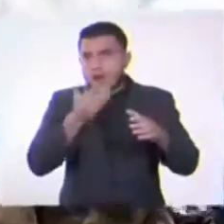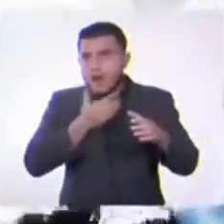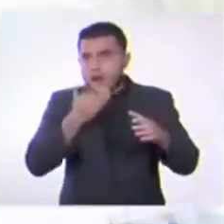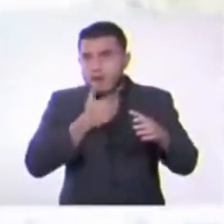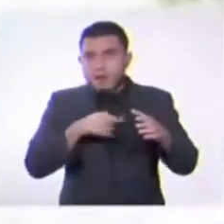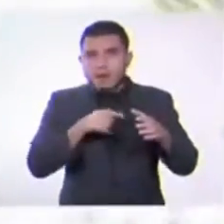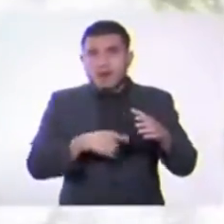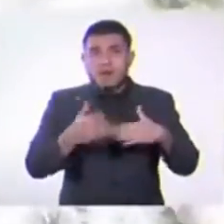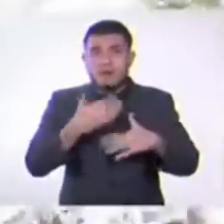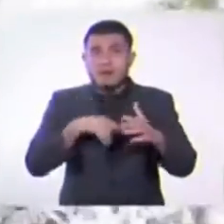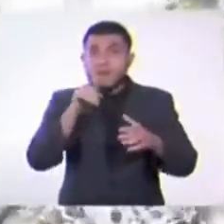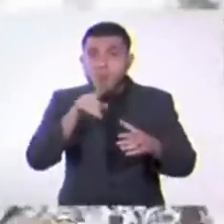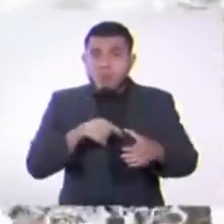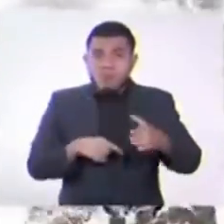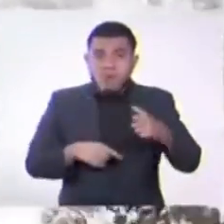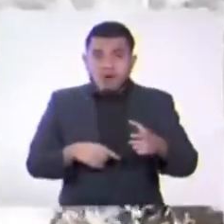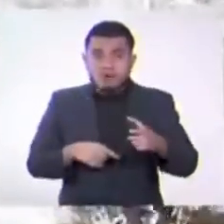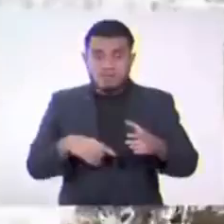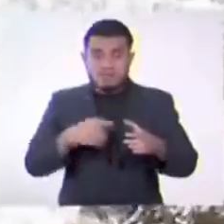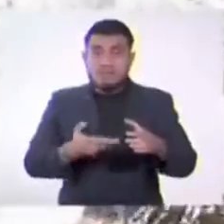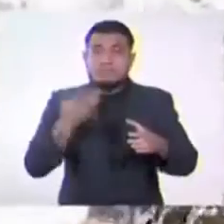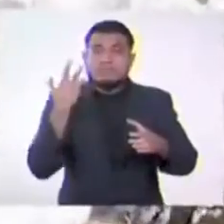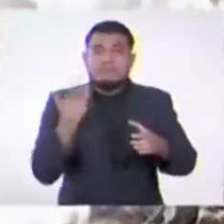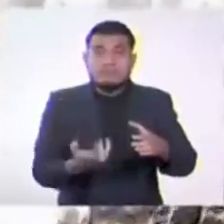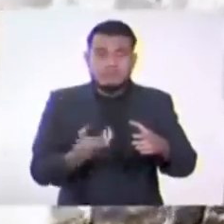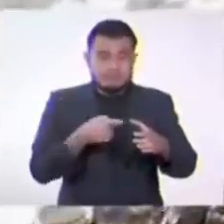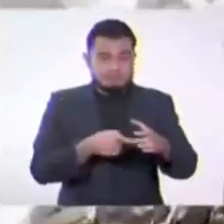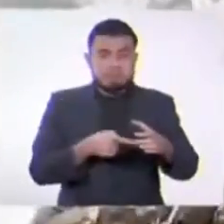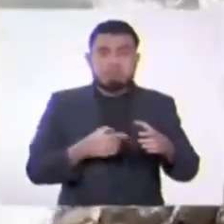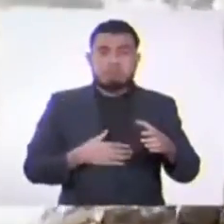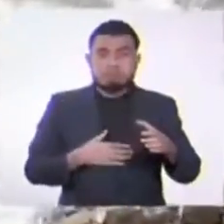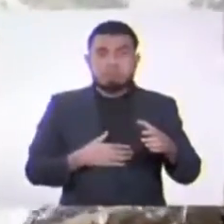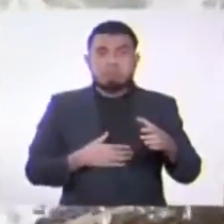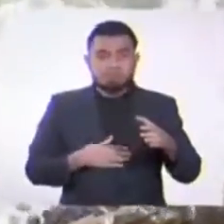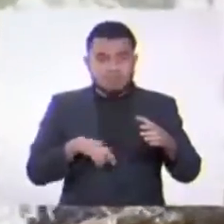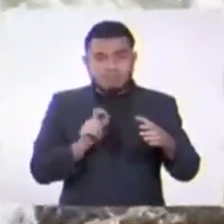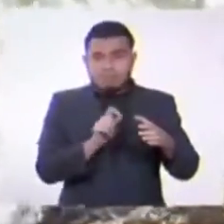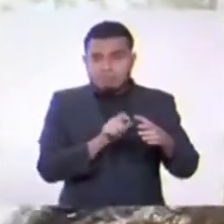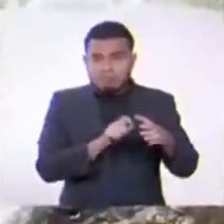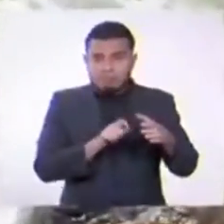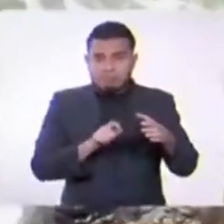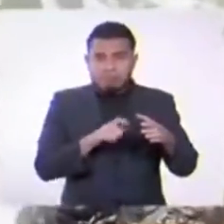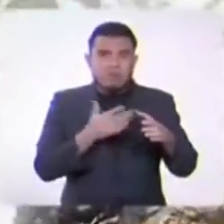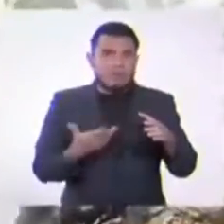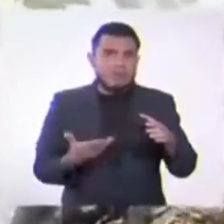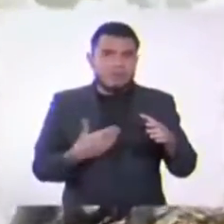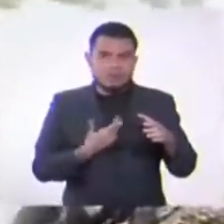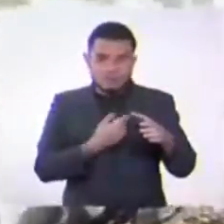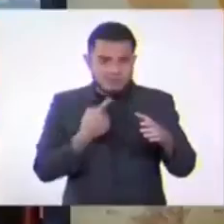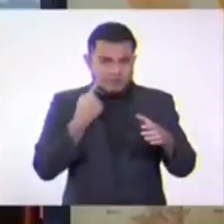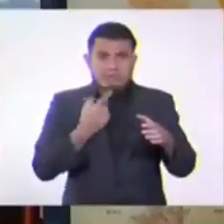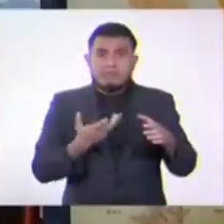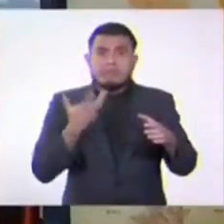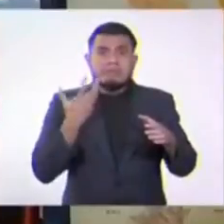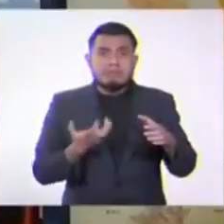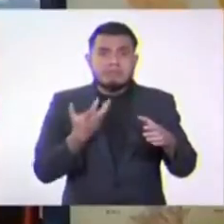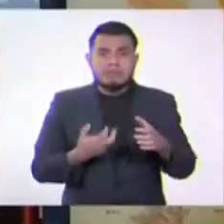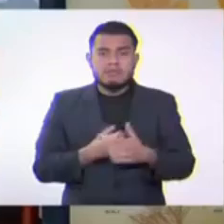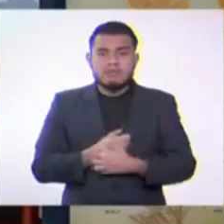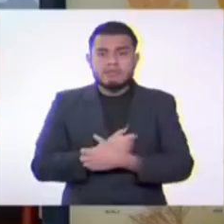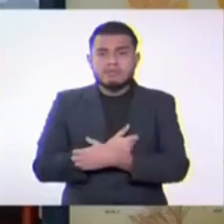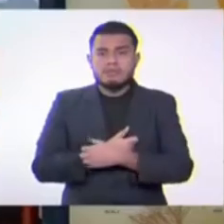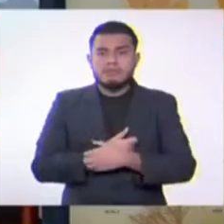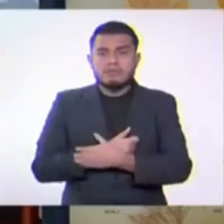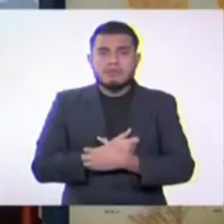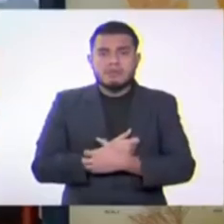una diversidad inmensa de organismos que prácticamente serían millones de ellos. Lo mismo ocurre